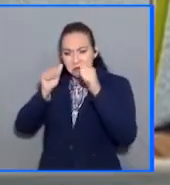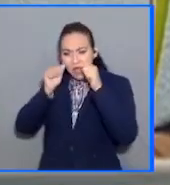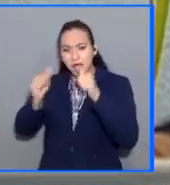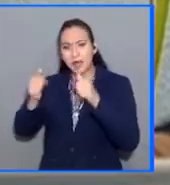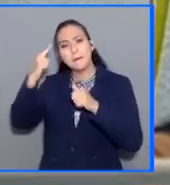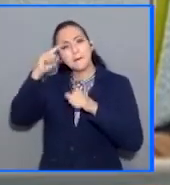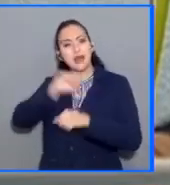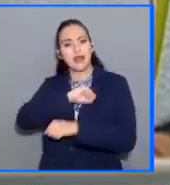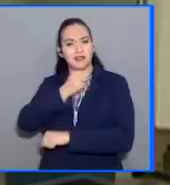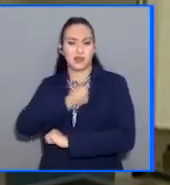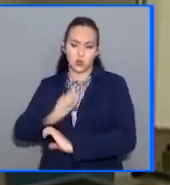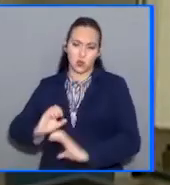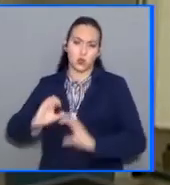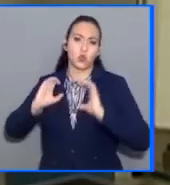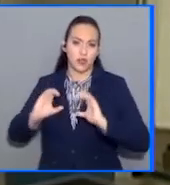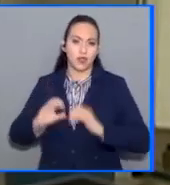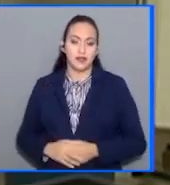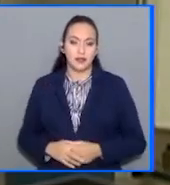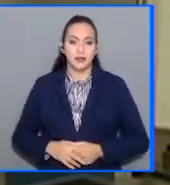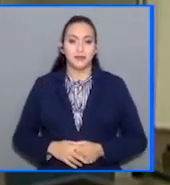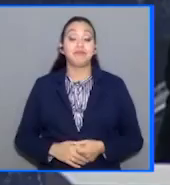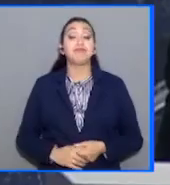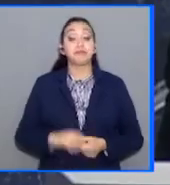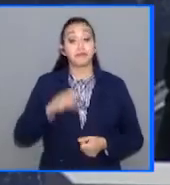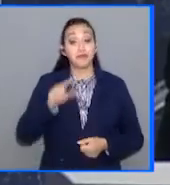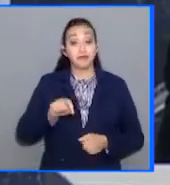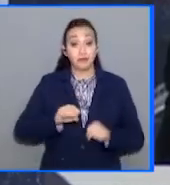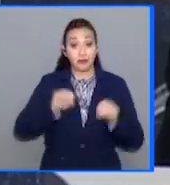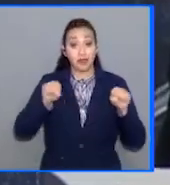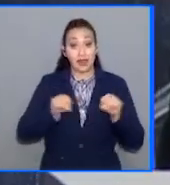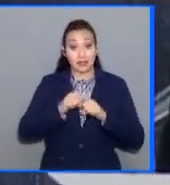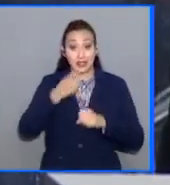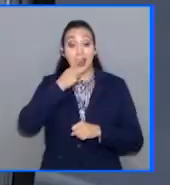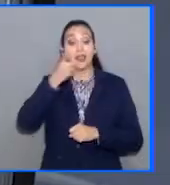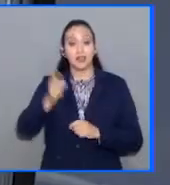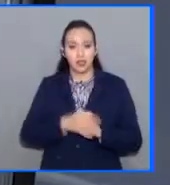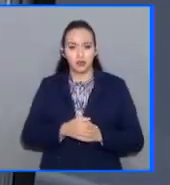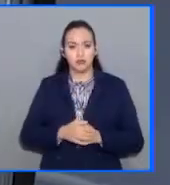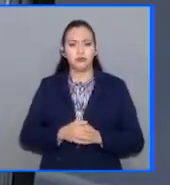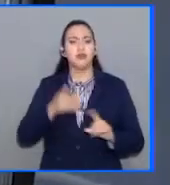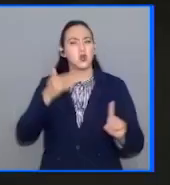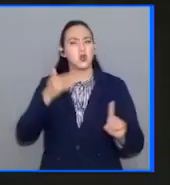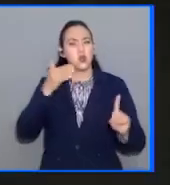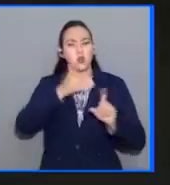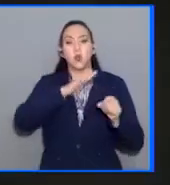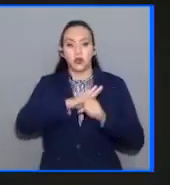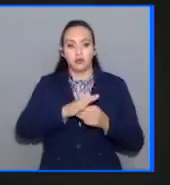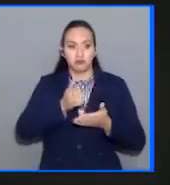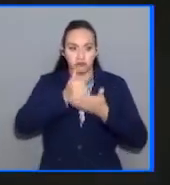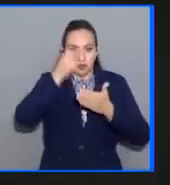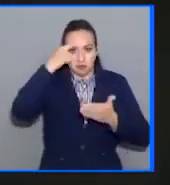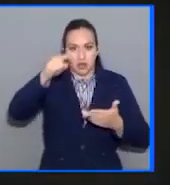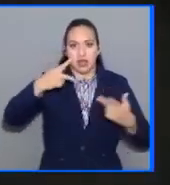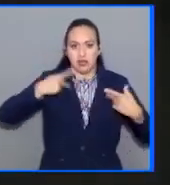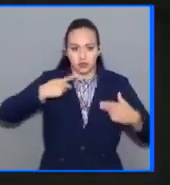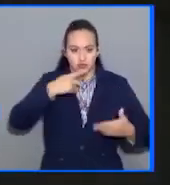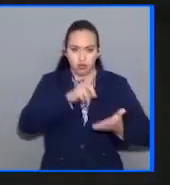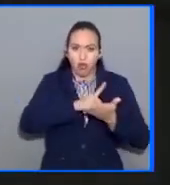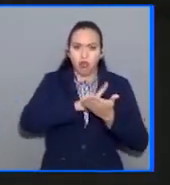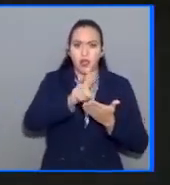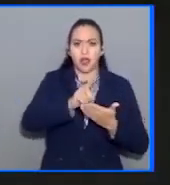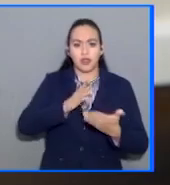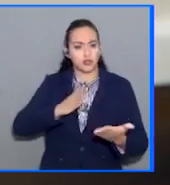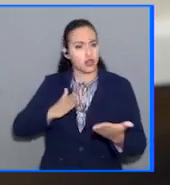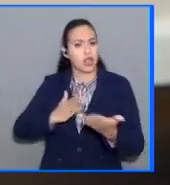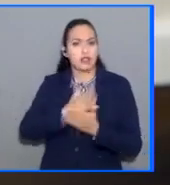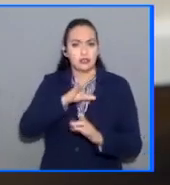el país. Asimismo, la sala instruyó que con el objetivo de garantizar el pleno derecho a la salud del quejoso, durante el tiempo